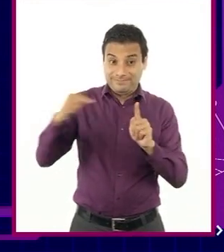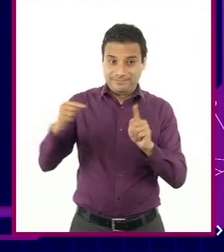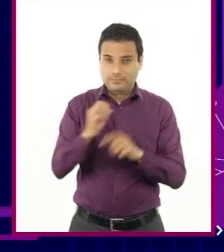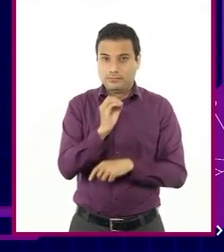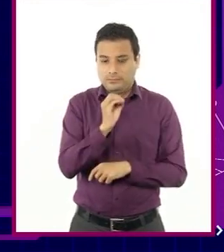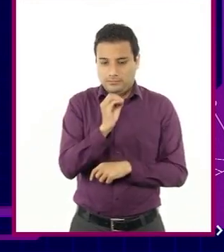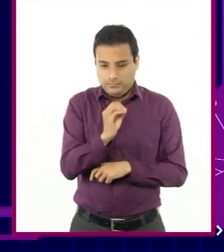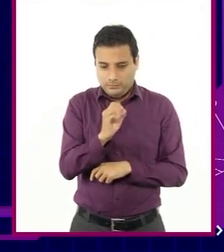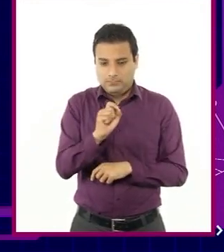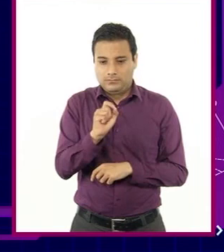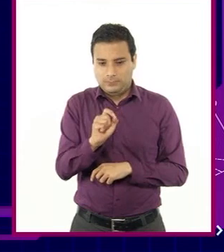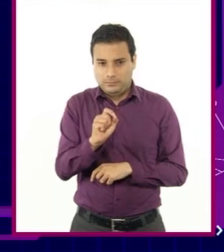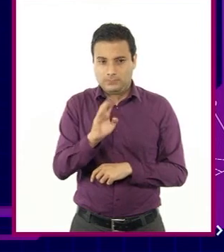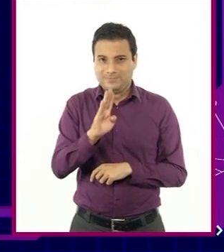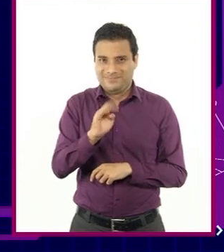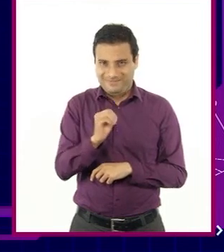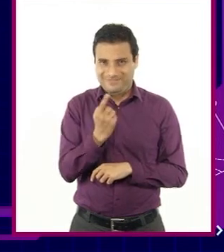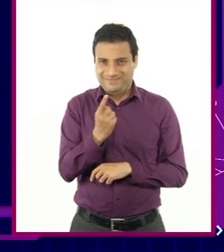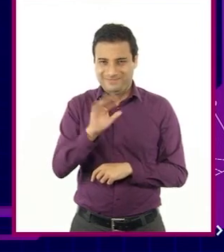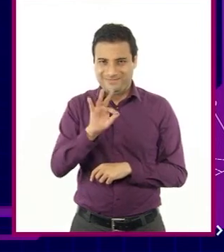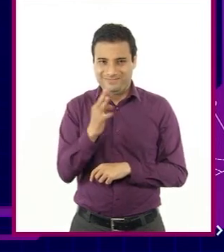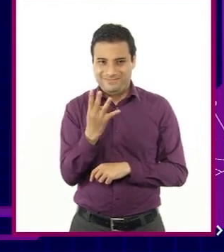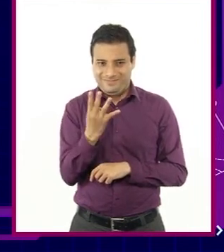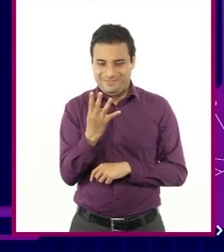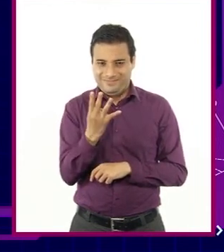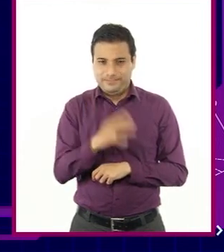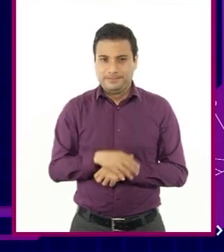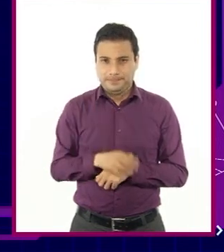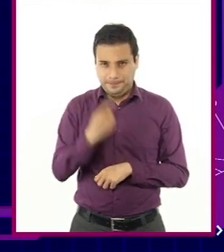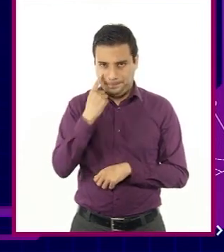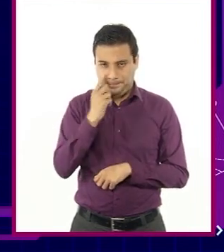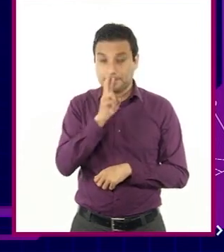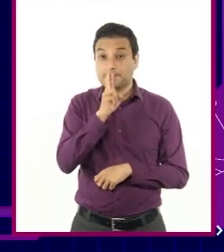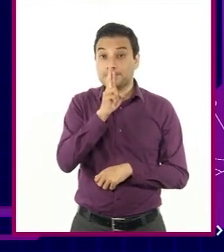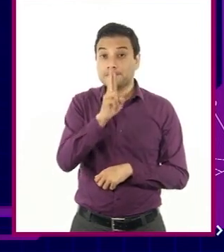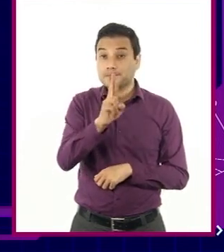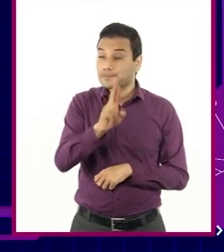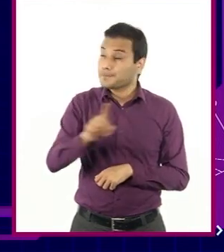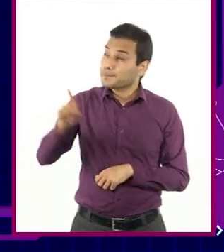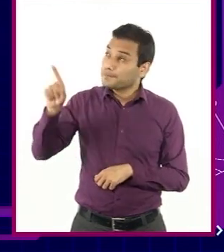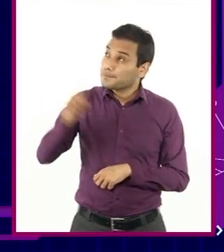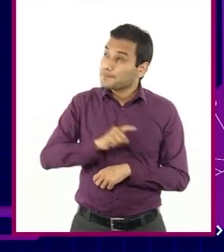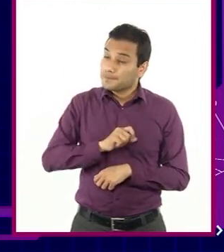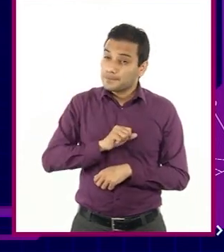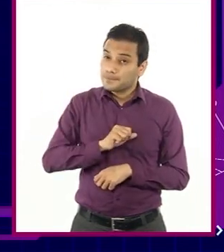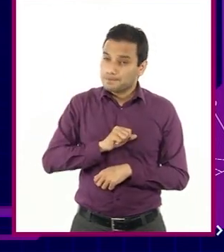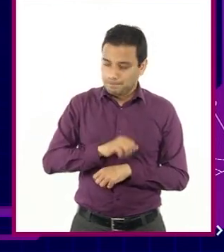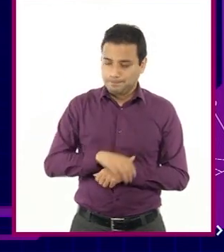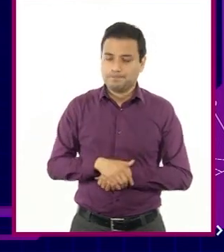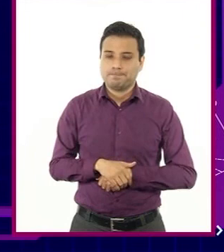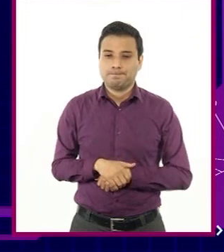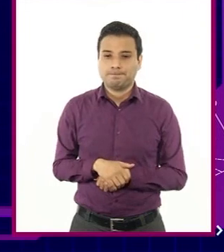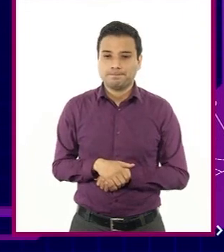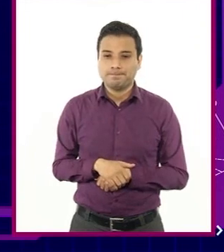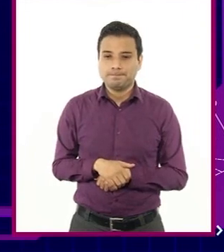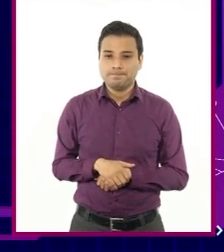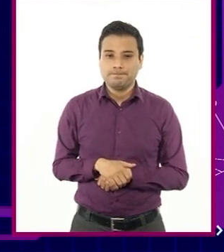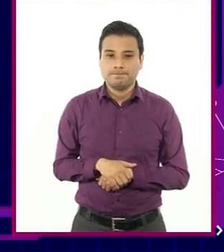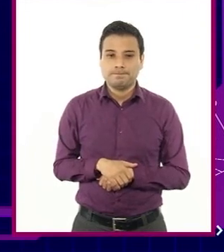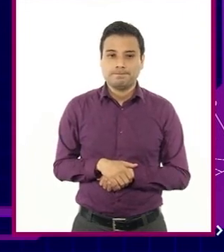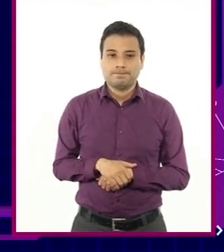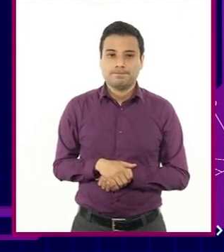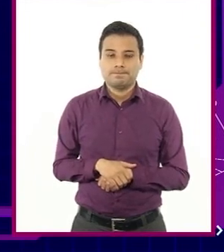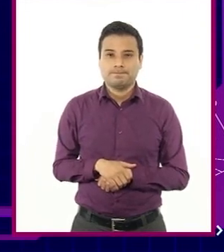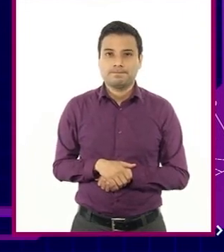0.9144 metros sobre yarda. De aquí se obtiene el cociente 19.68 yardas, que corresponde a